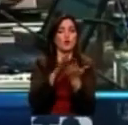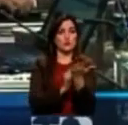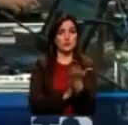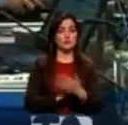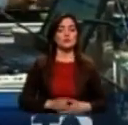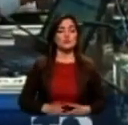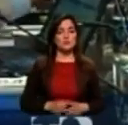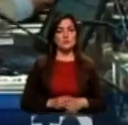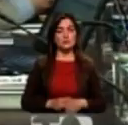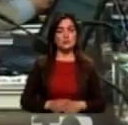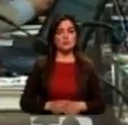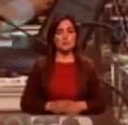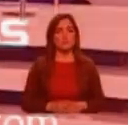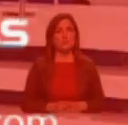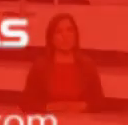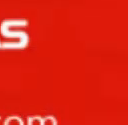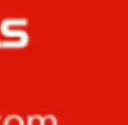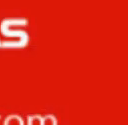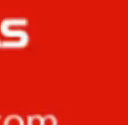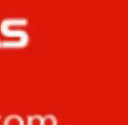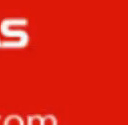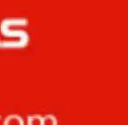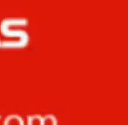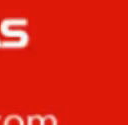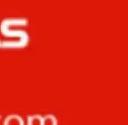elecciones 24 horas